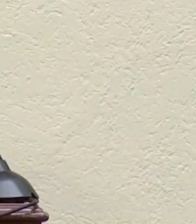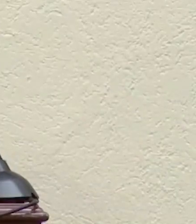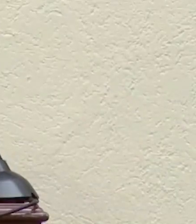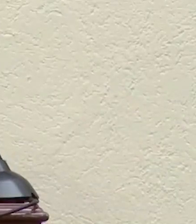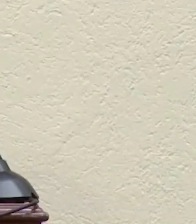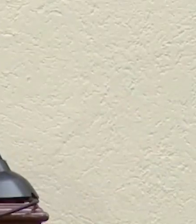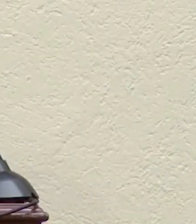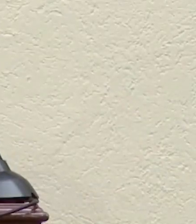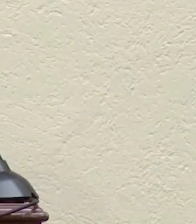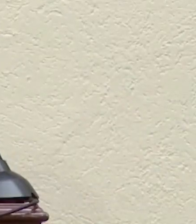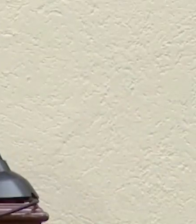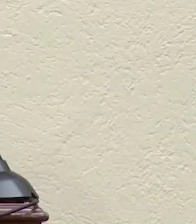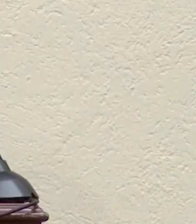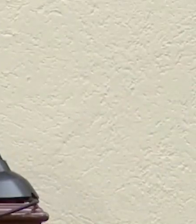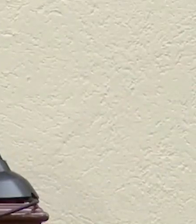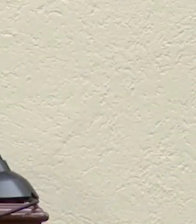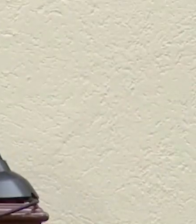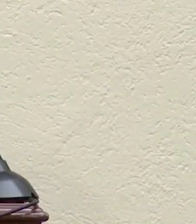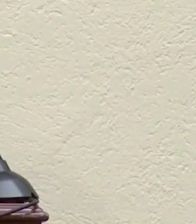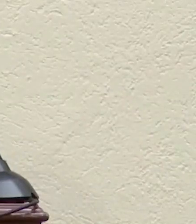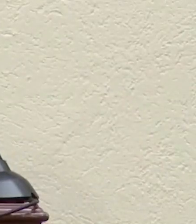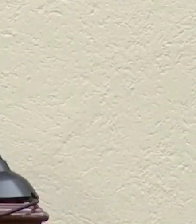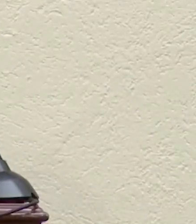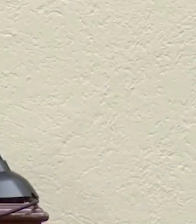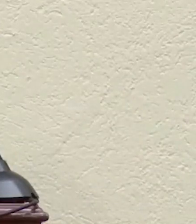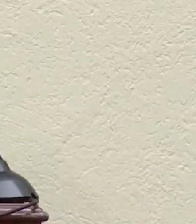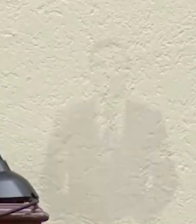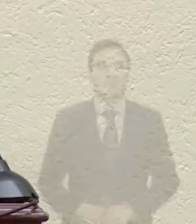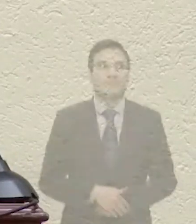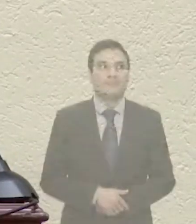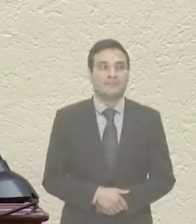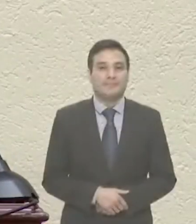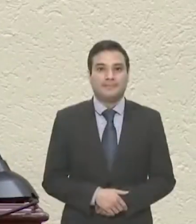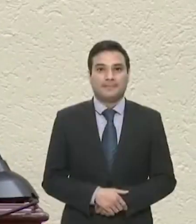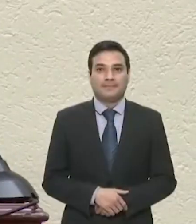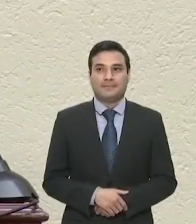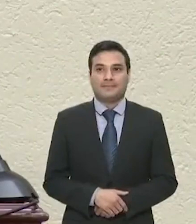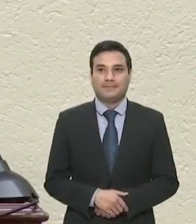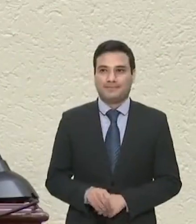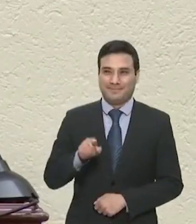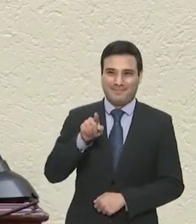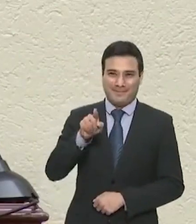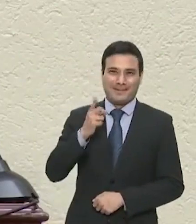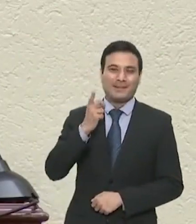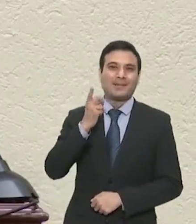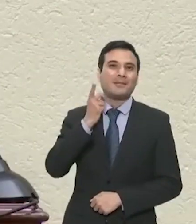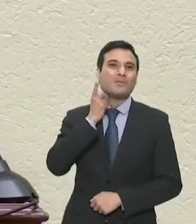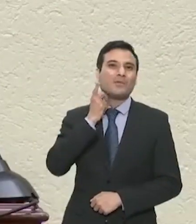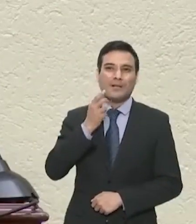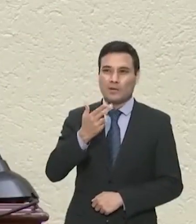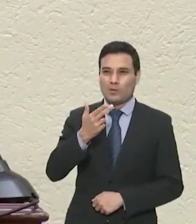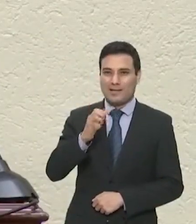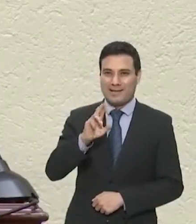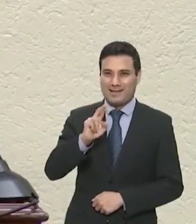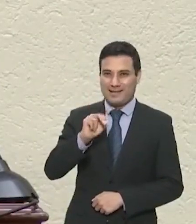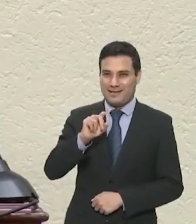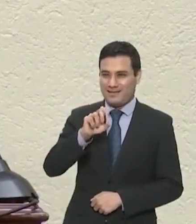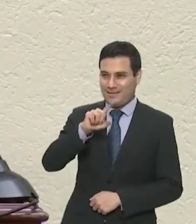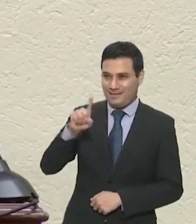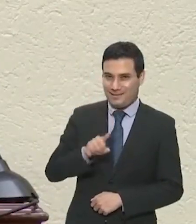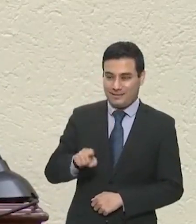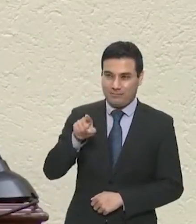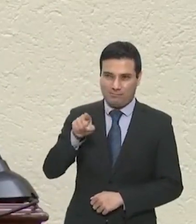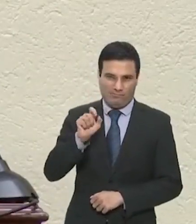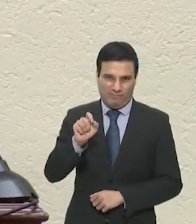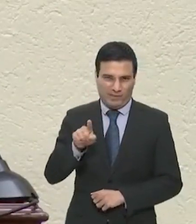revisión, captura, validación en la lista nominal y verificación. El presidente del INE señaló que de las 777.000 firmas ya